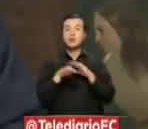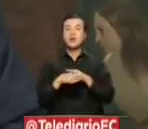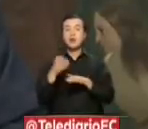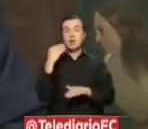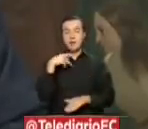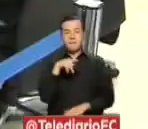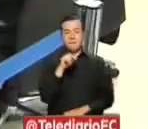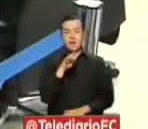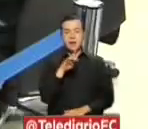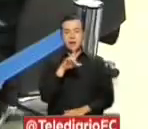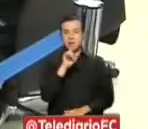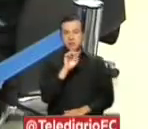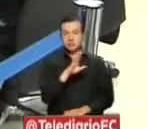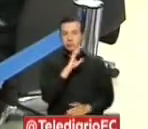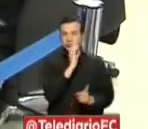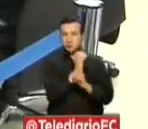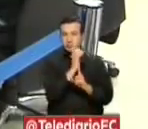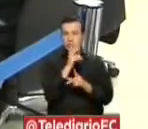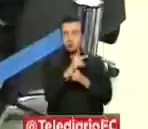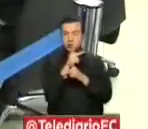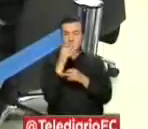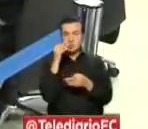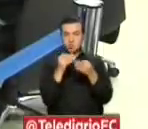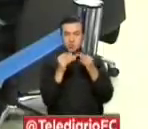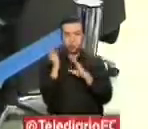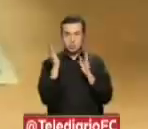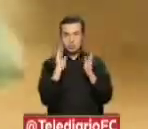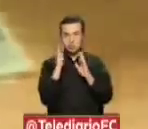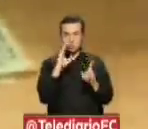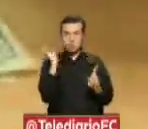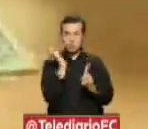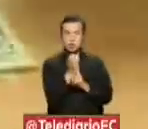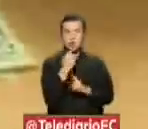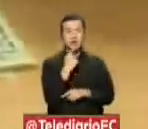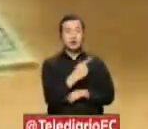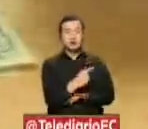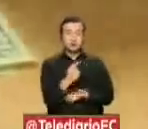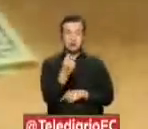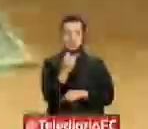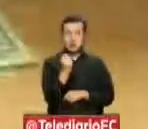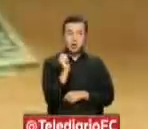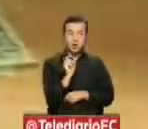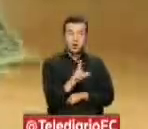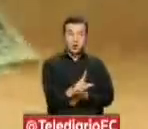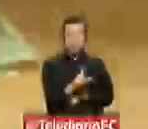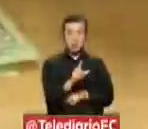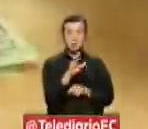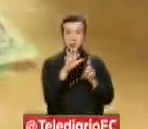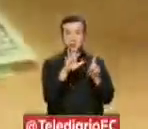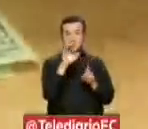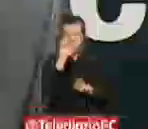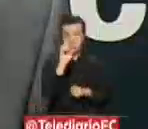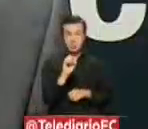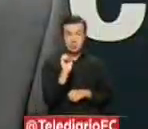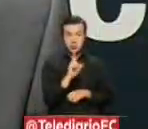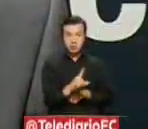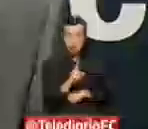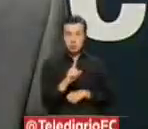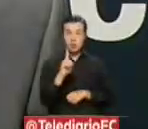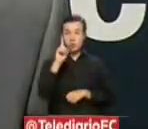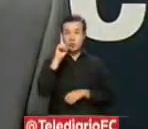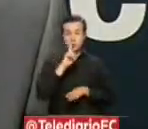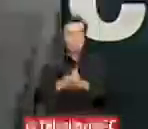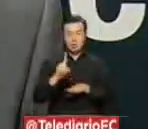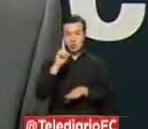de Paulo Rodríguez, cuestionado por el Consejo de la Judicatura Transitorio, que asegura que hubo sobreprecios de hasta el 60%. Un